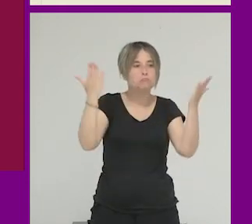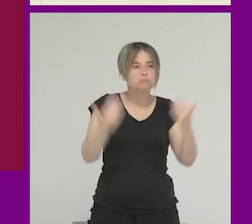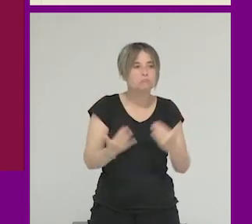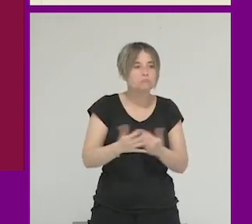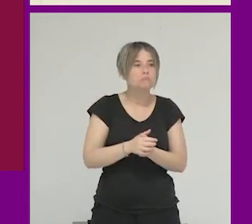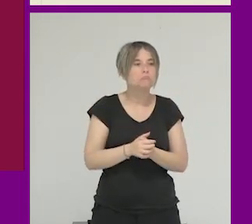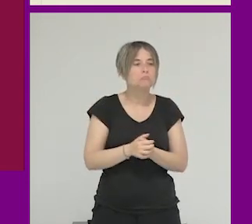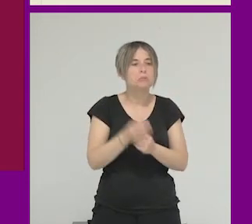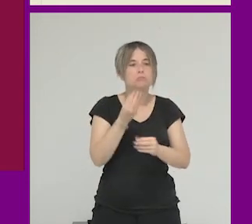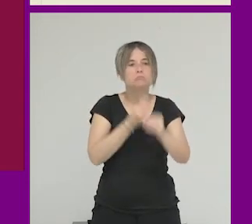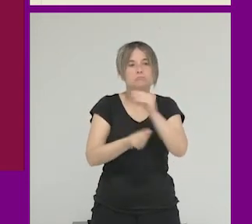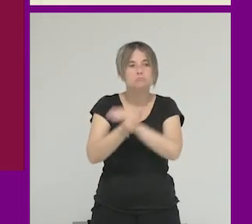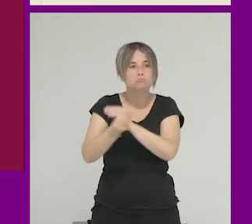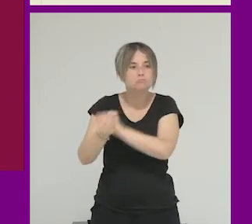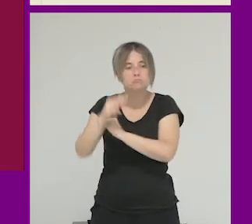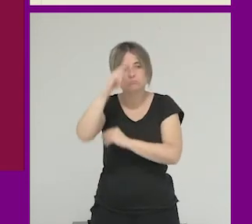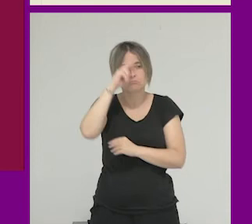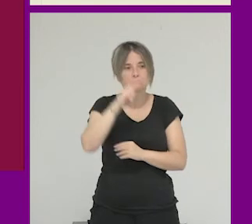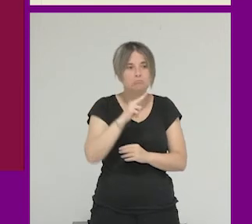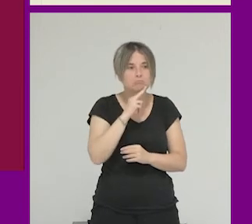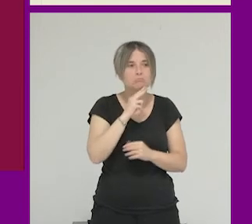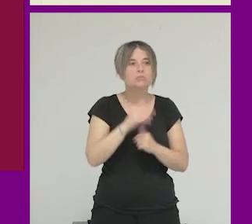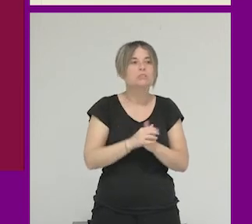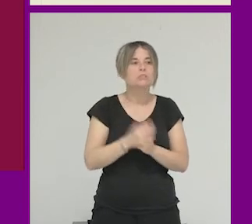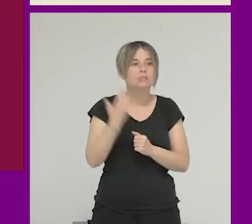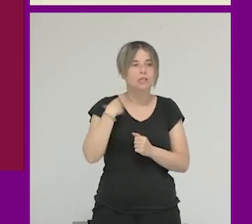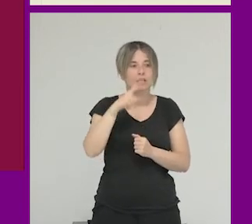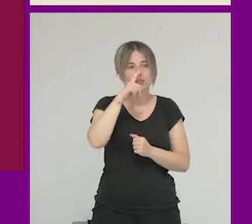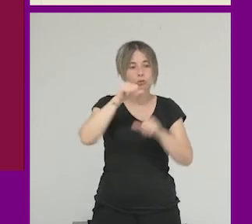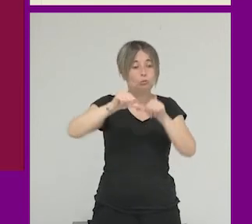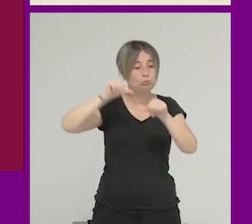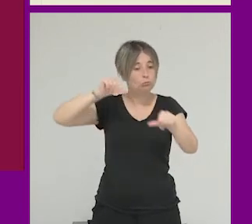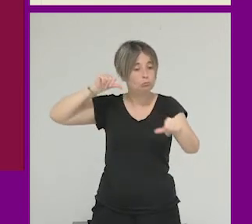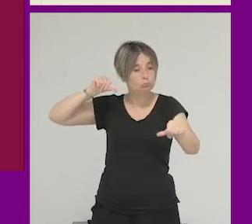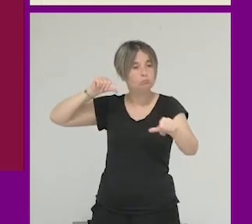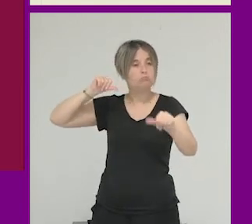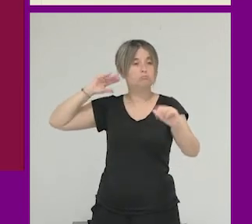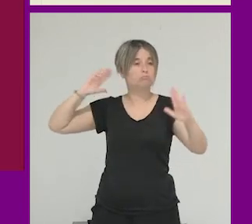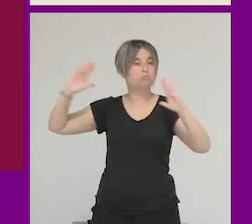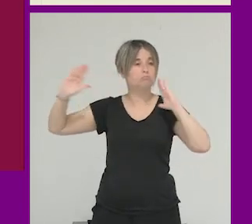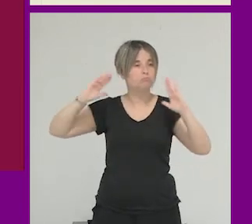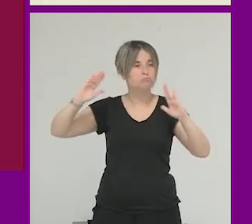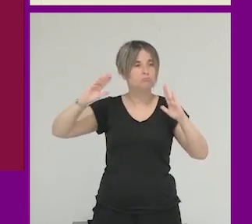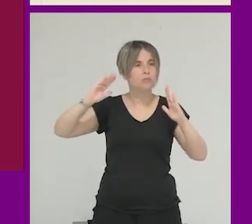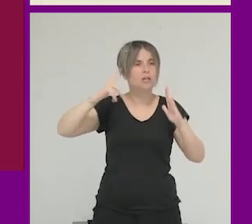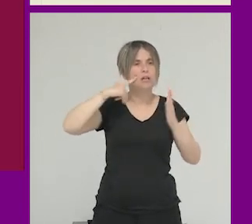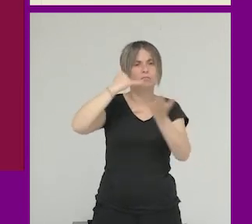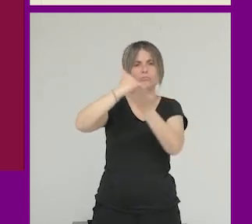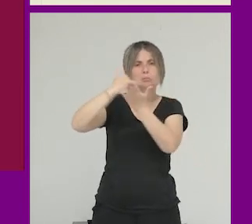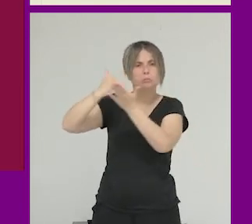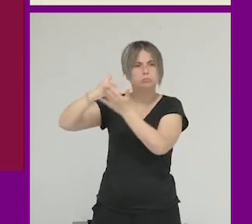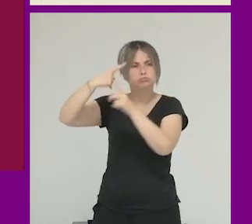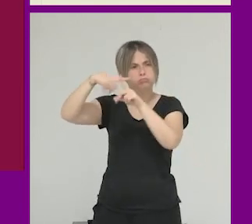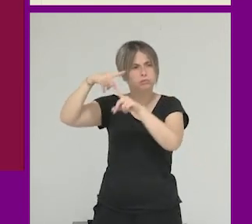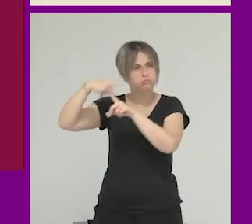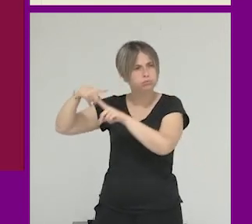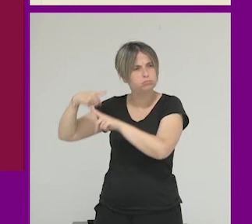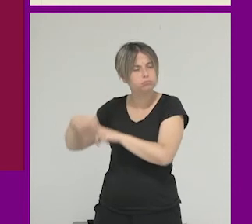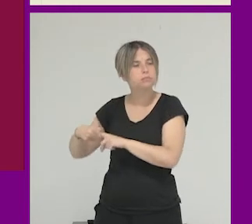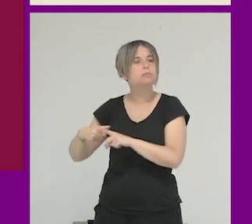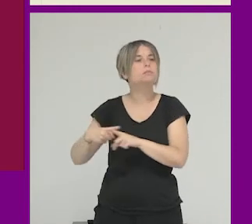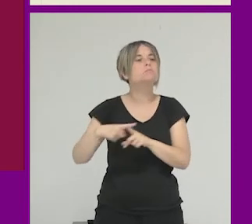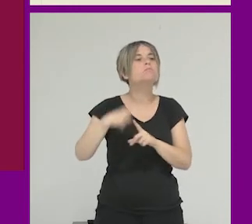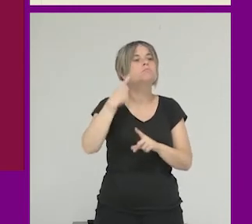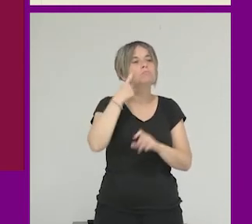edo aitatasunarekin. Azkenengo urteetan zabaltzen ari dira beste esperientza batzuk, eta zaiatu naiz